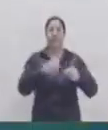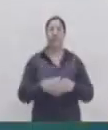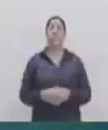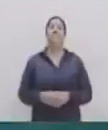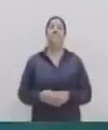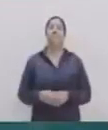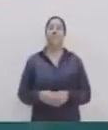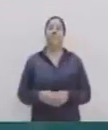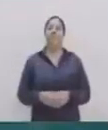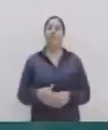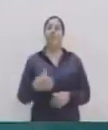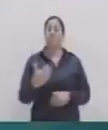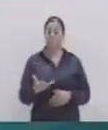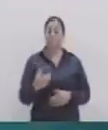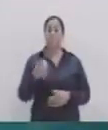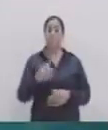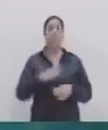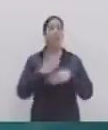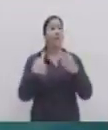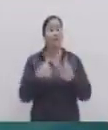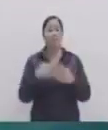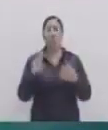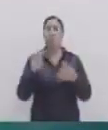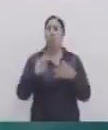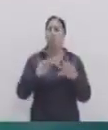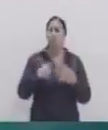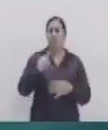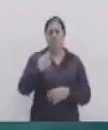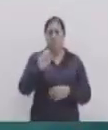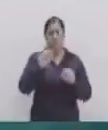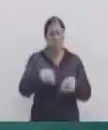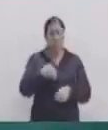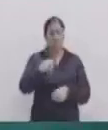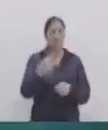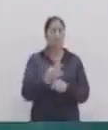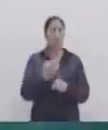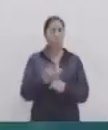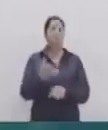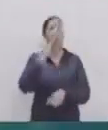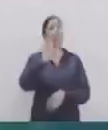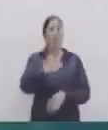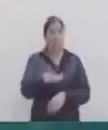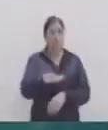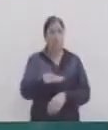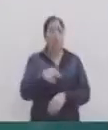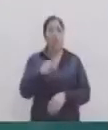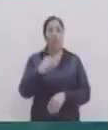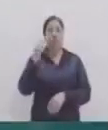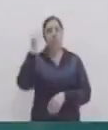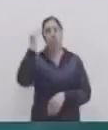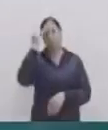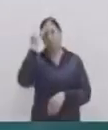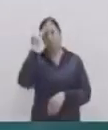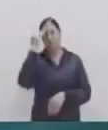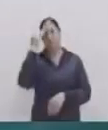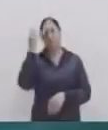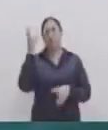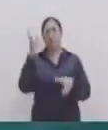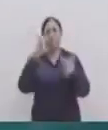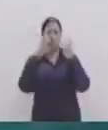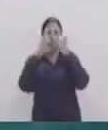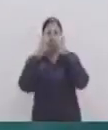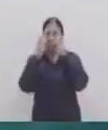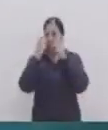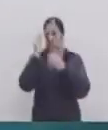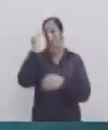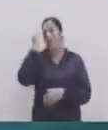Y recordemos, jóvenes, que todos estos materiales van a servirles a ustedes más adelante. El conocimiento que van adquiriendo